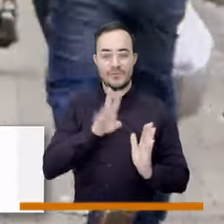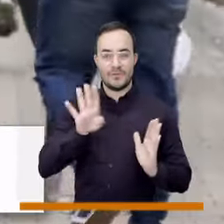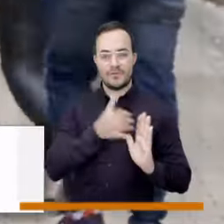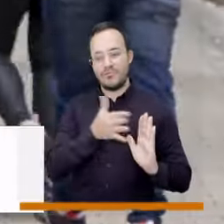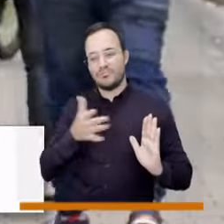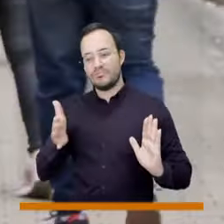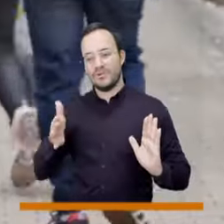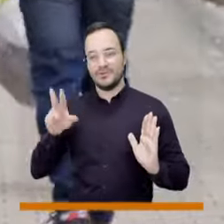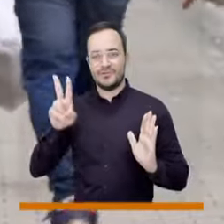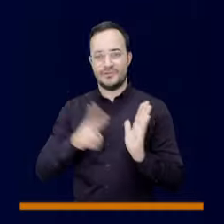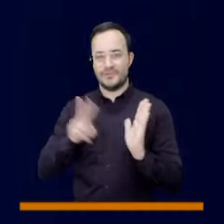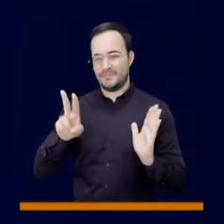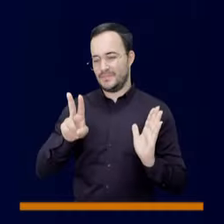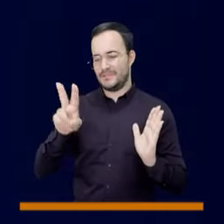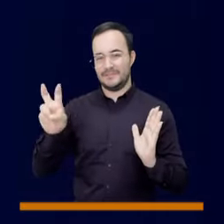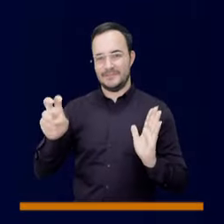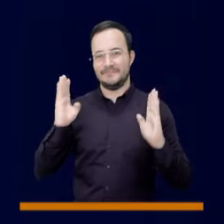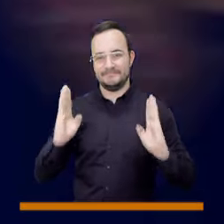al 2027.